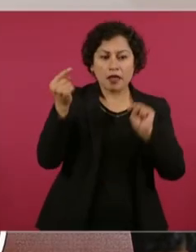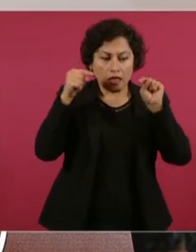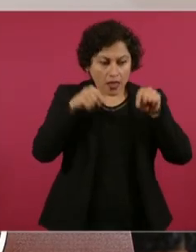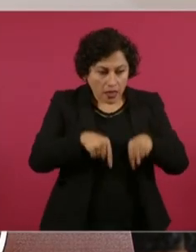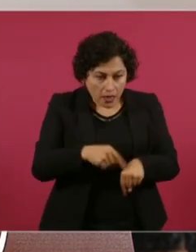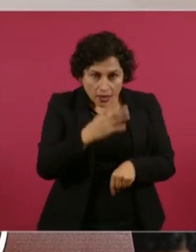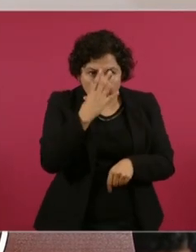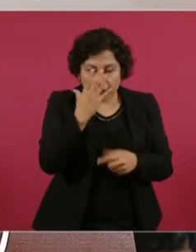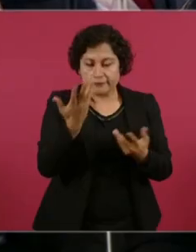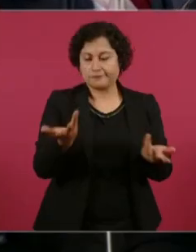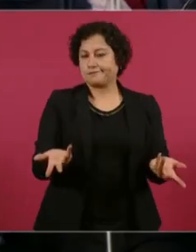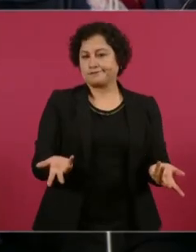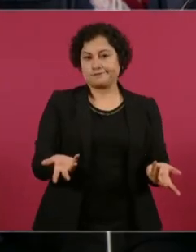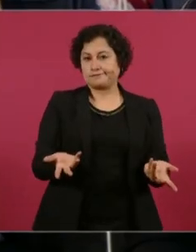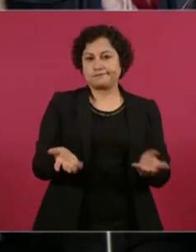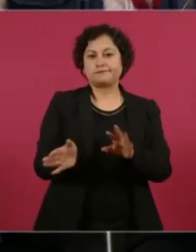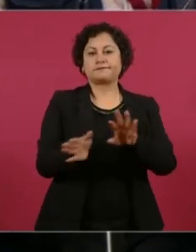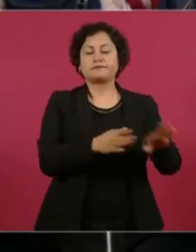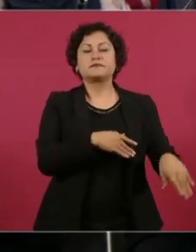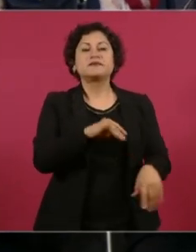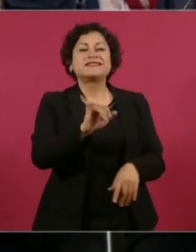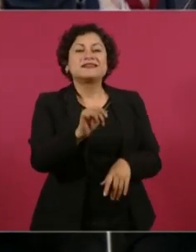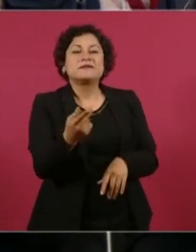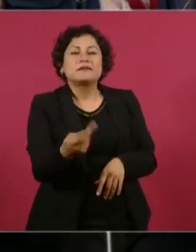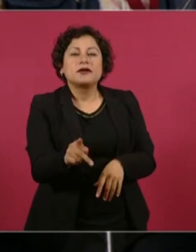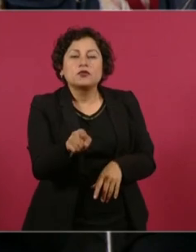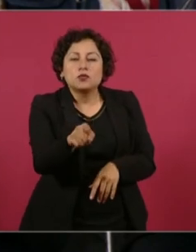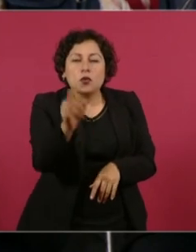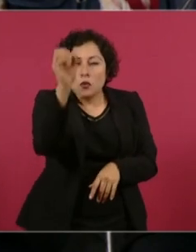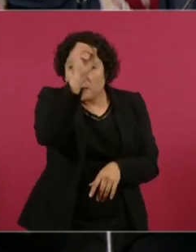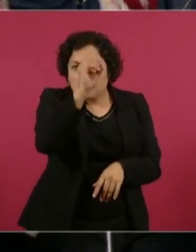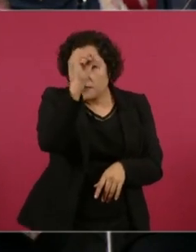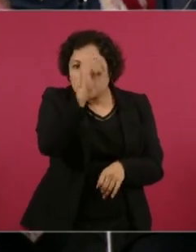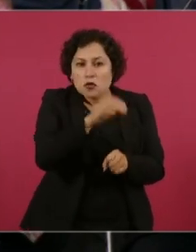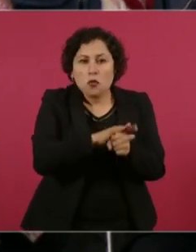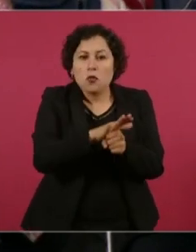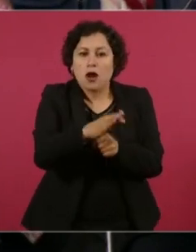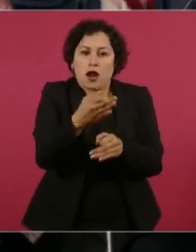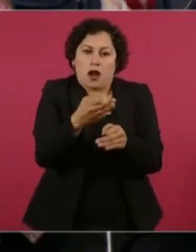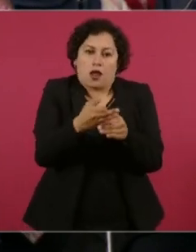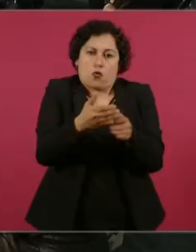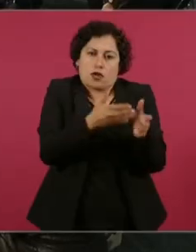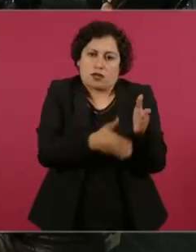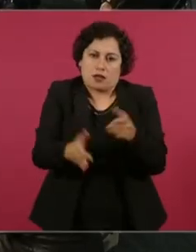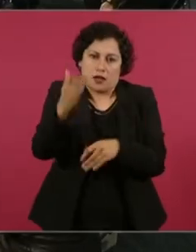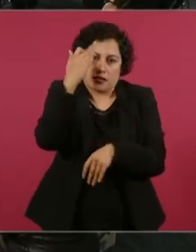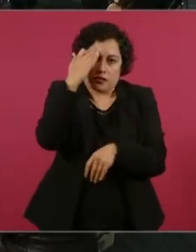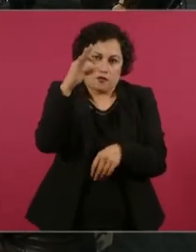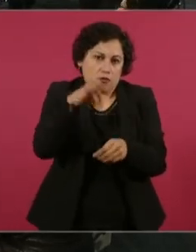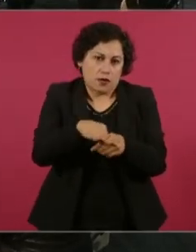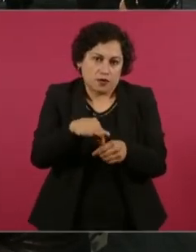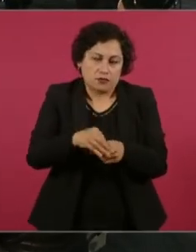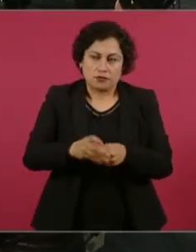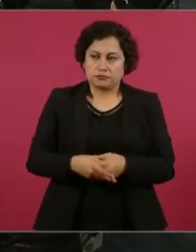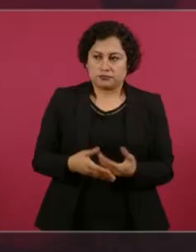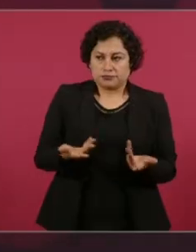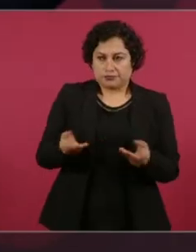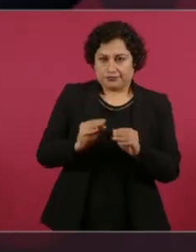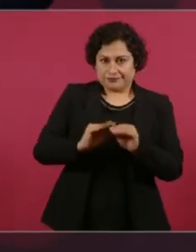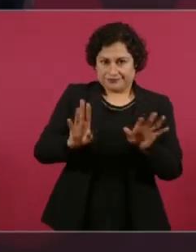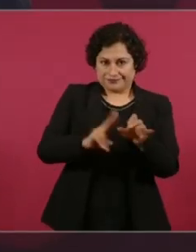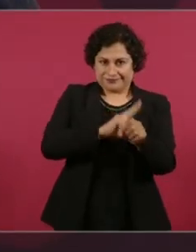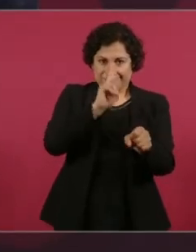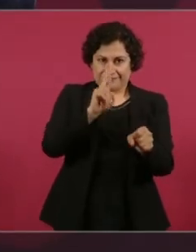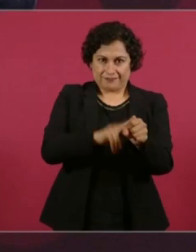¿Pero qué lectura le da usted a esta invitación? Bueno, ahorita en los tiempos electorales. Ah, pues normal, porque pues